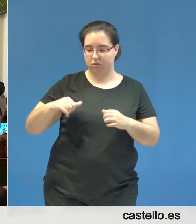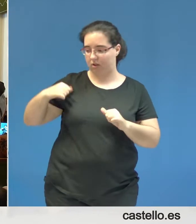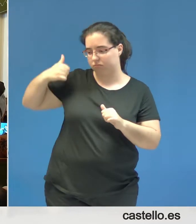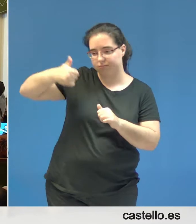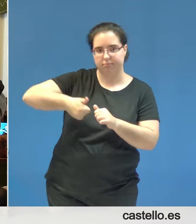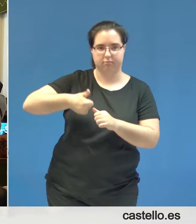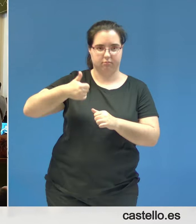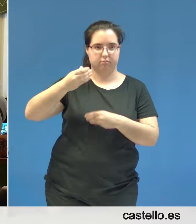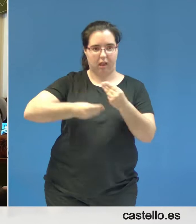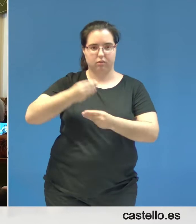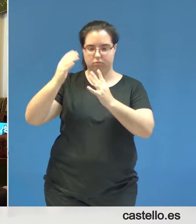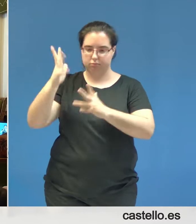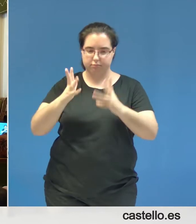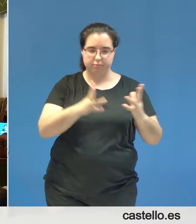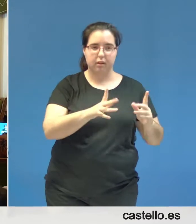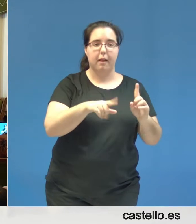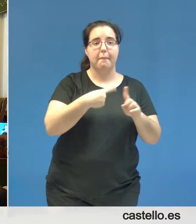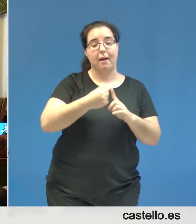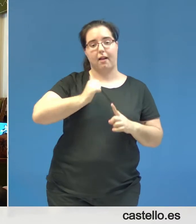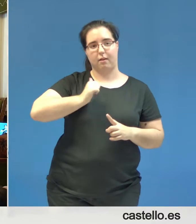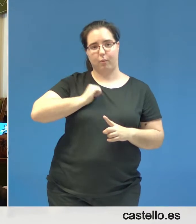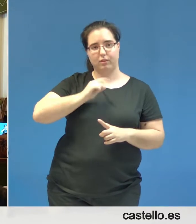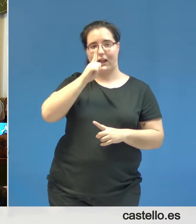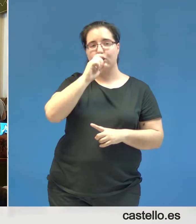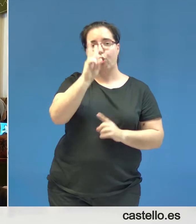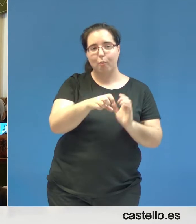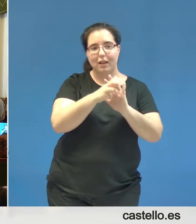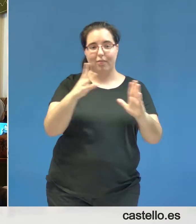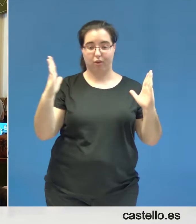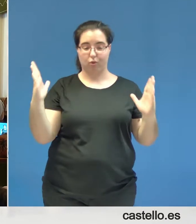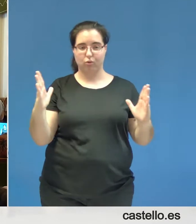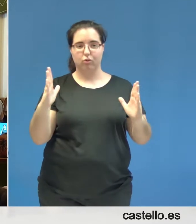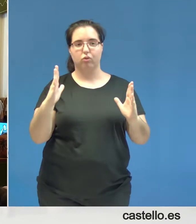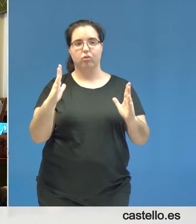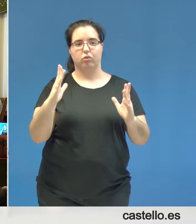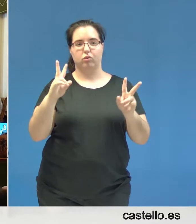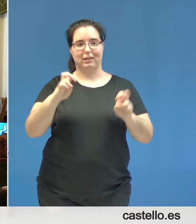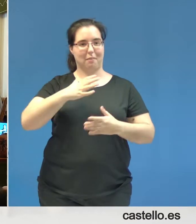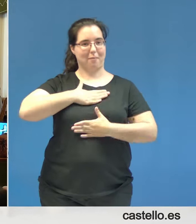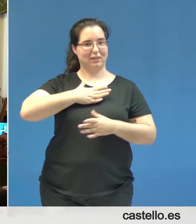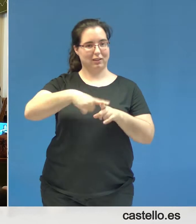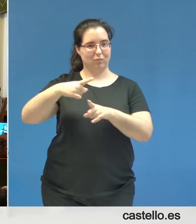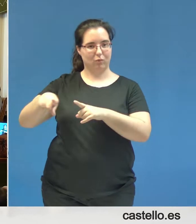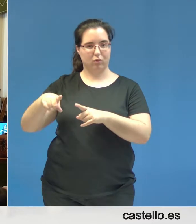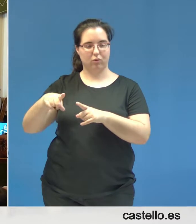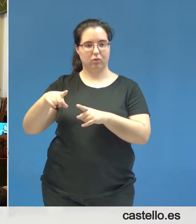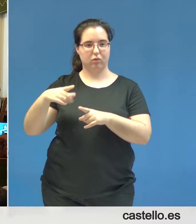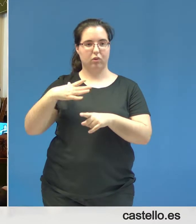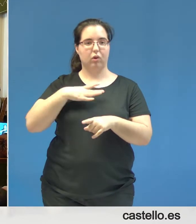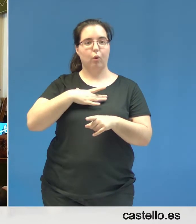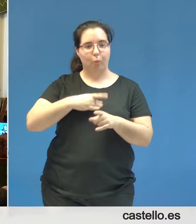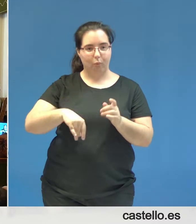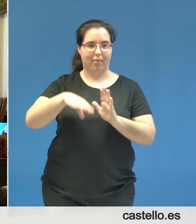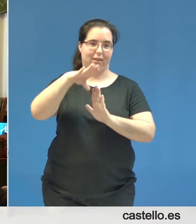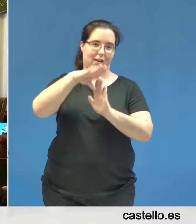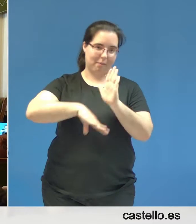años, también se aprovechó durante todo el año 2018 por parte de la sección de patrimonio para llevar a cabo, con ocasión de la aplicación de la nueva